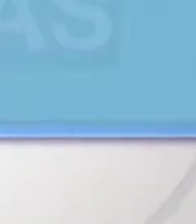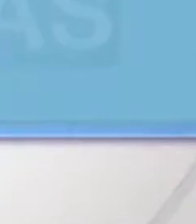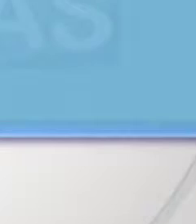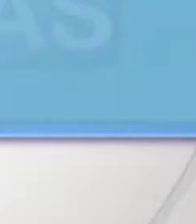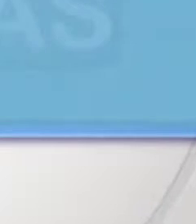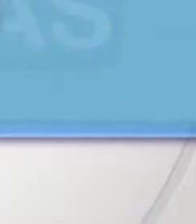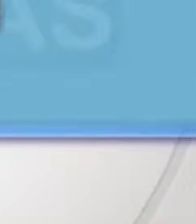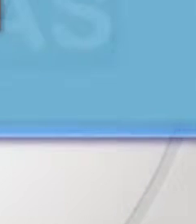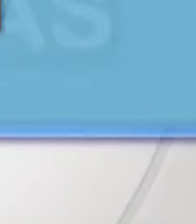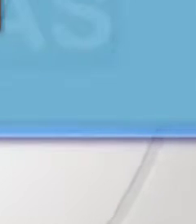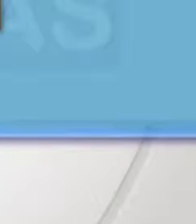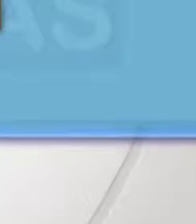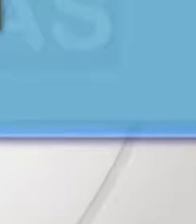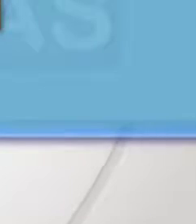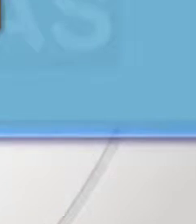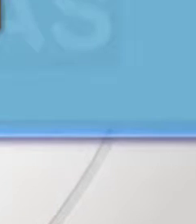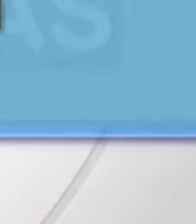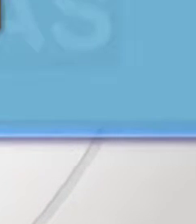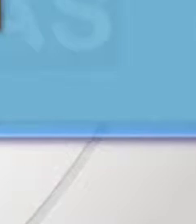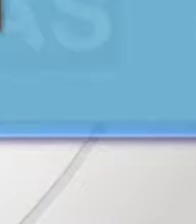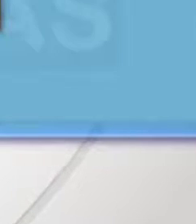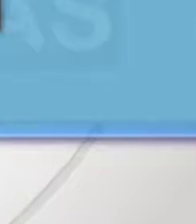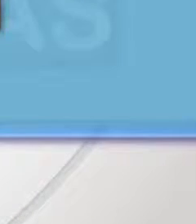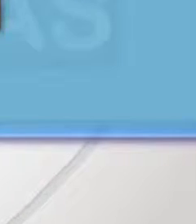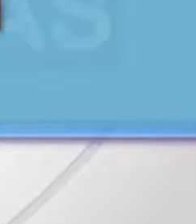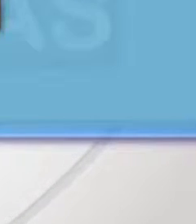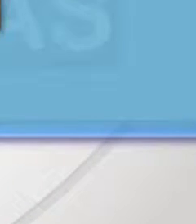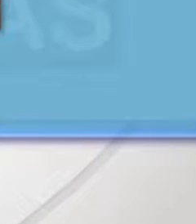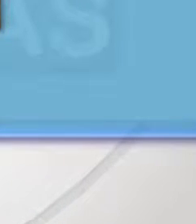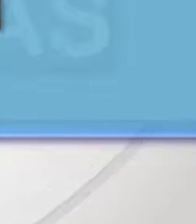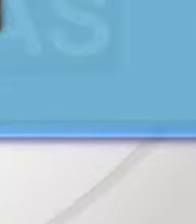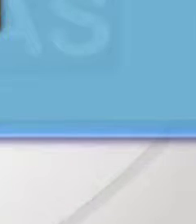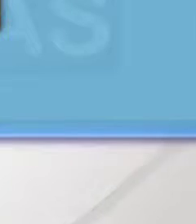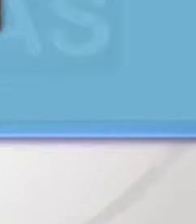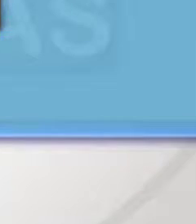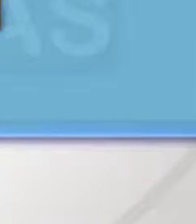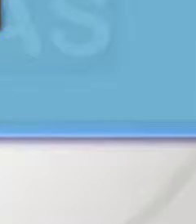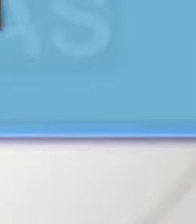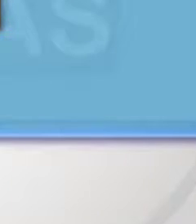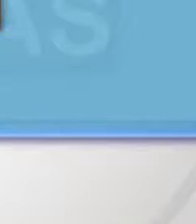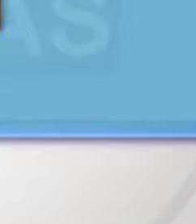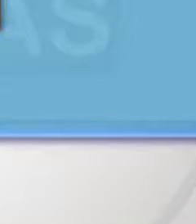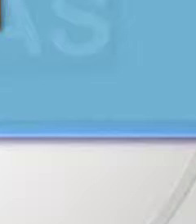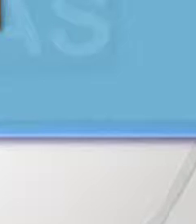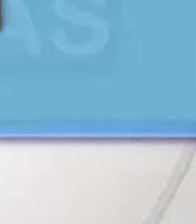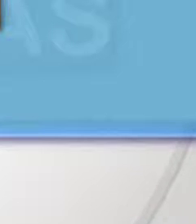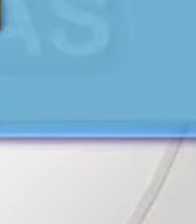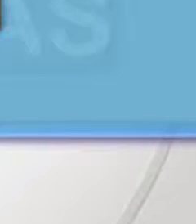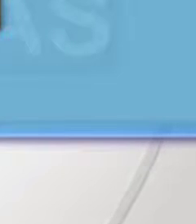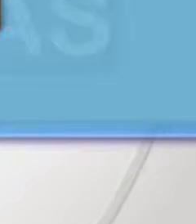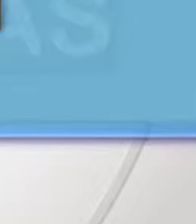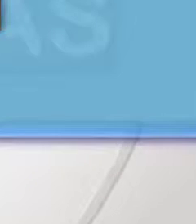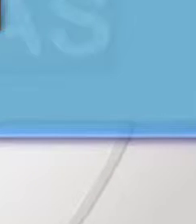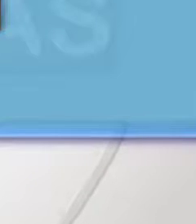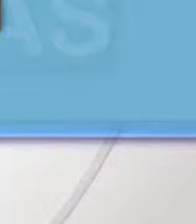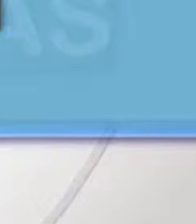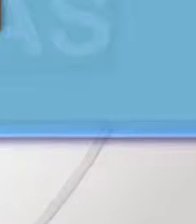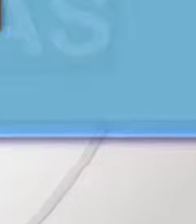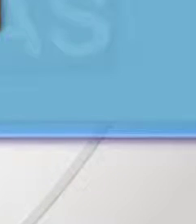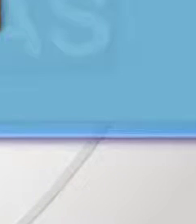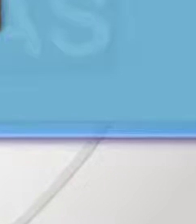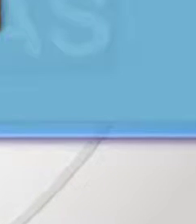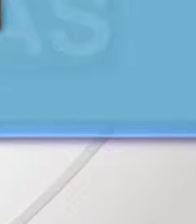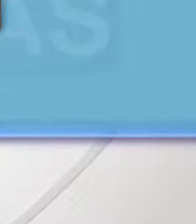Vander Falconi, doctor en economía, investigador social, ex canciller de la República,